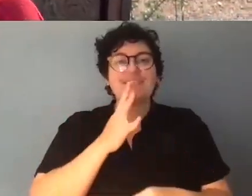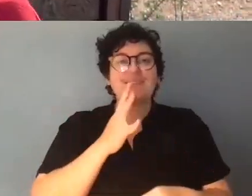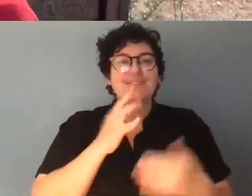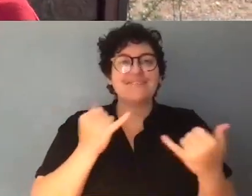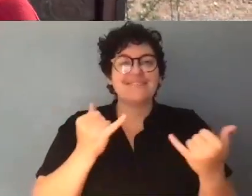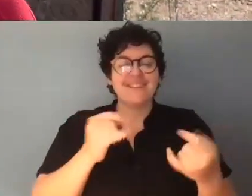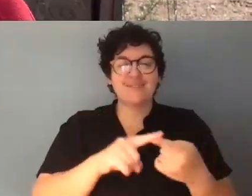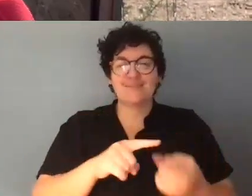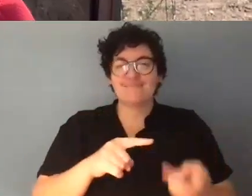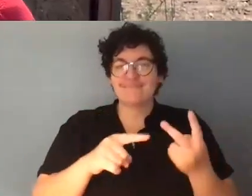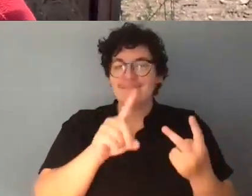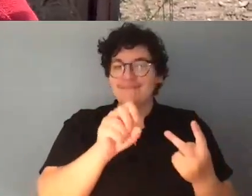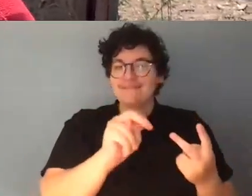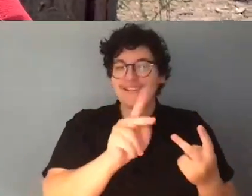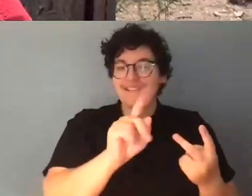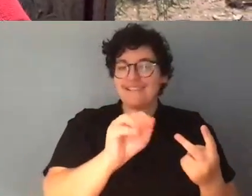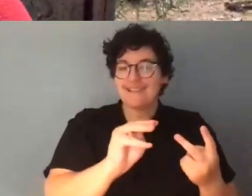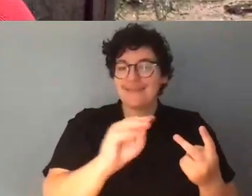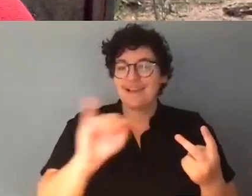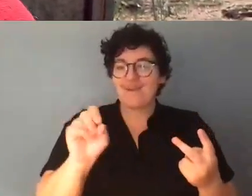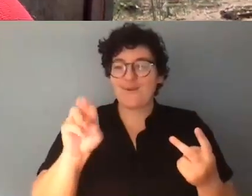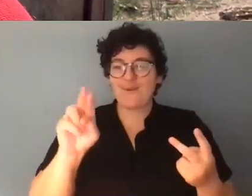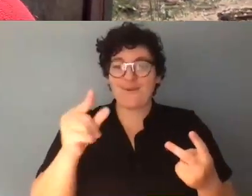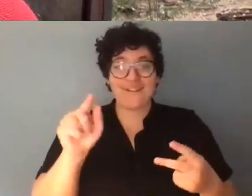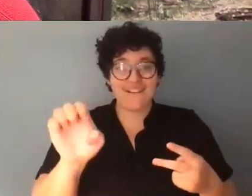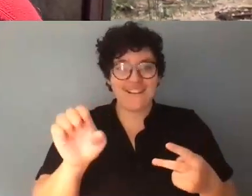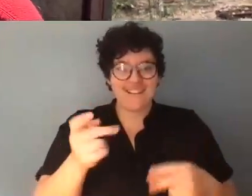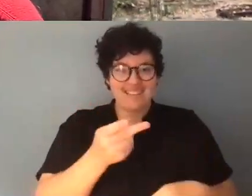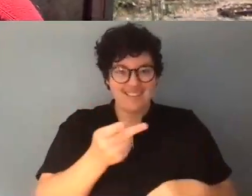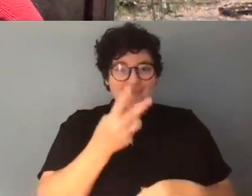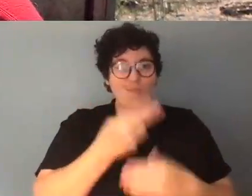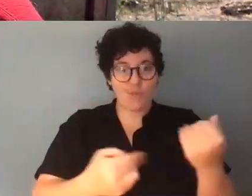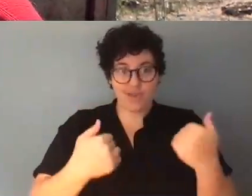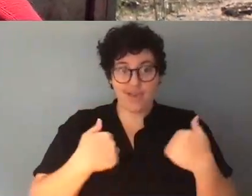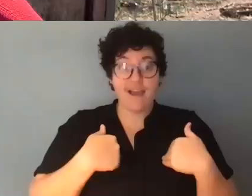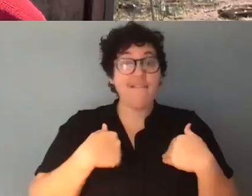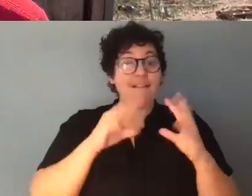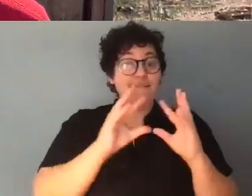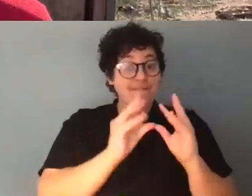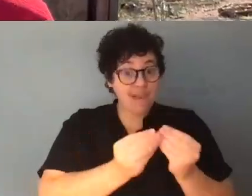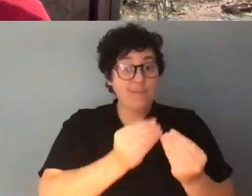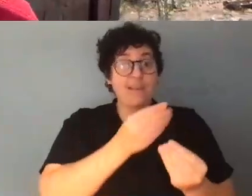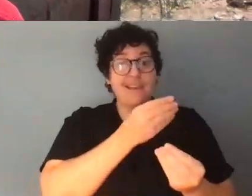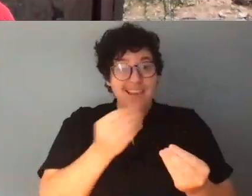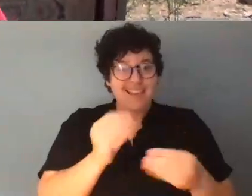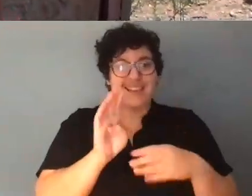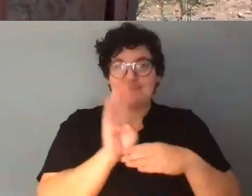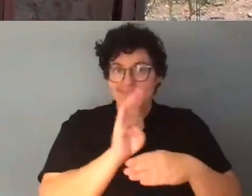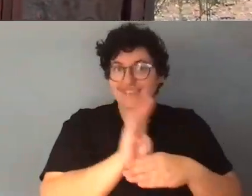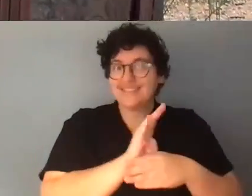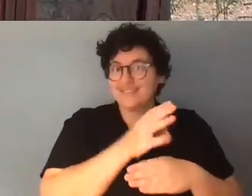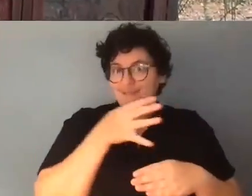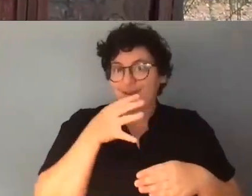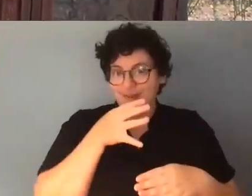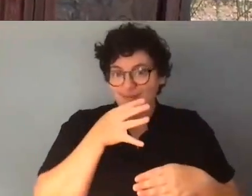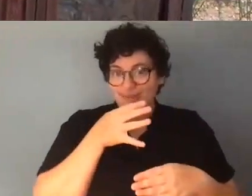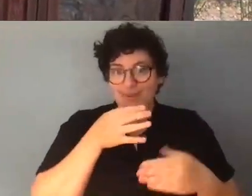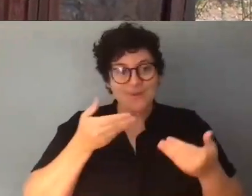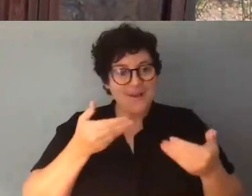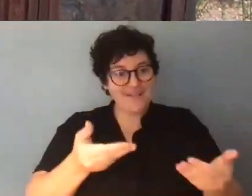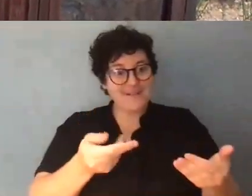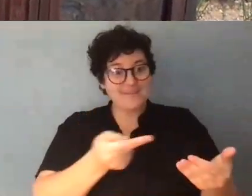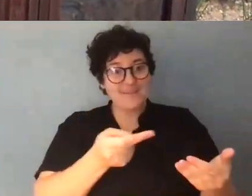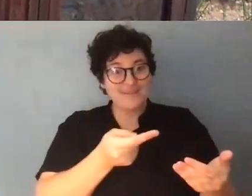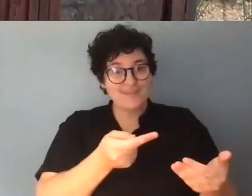su jardín comercial y también residencial. Y los queremos dar la bienvenida para el Tucson